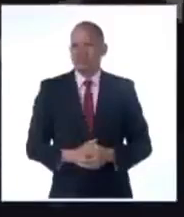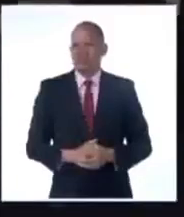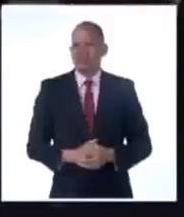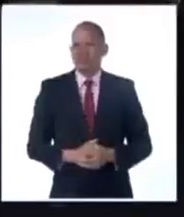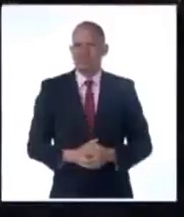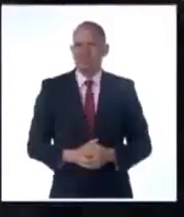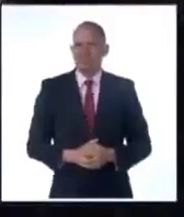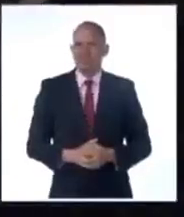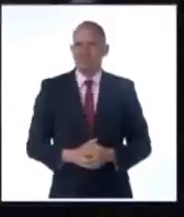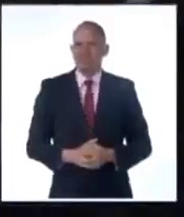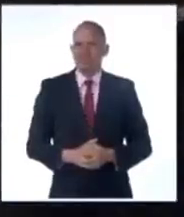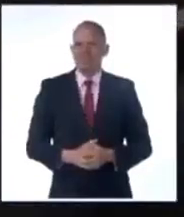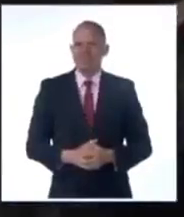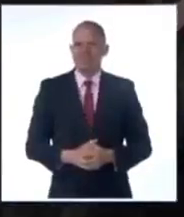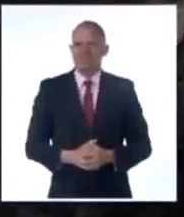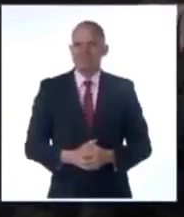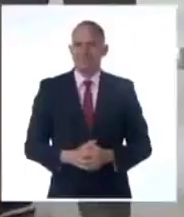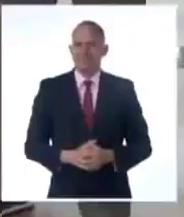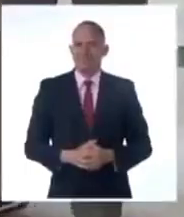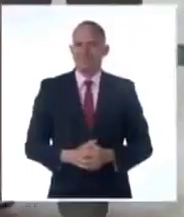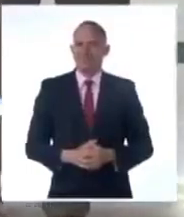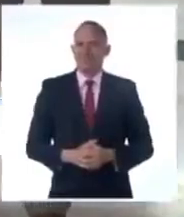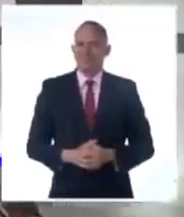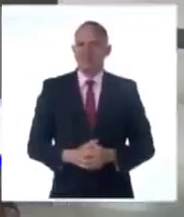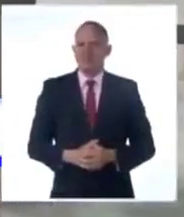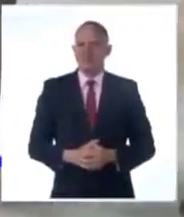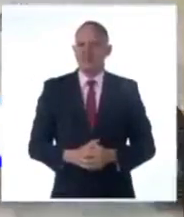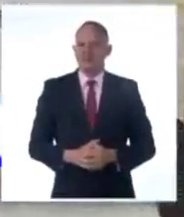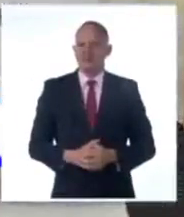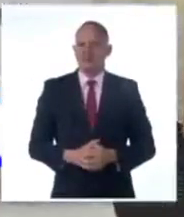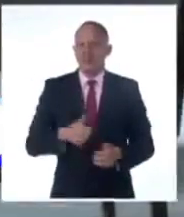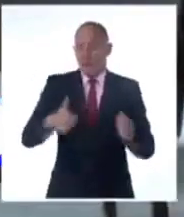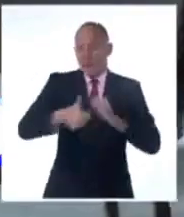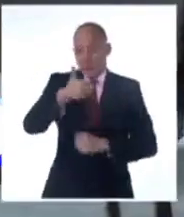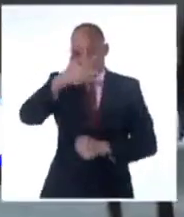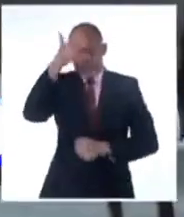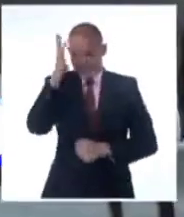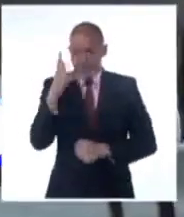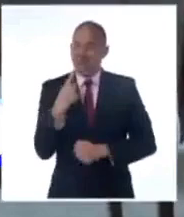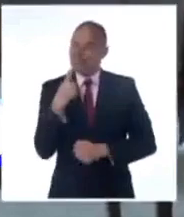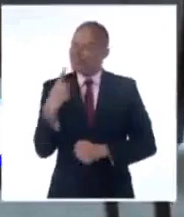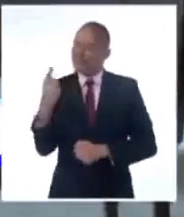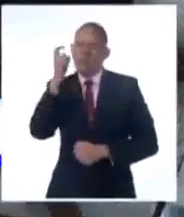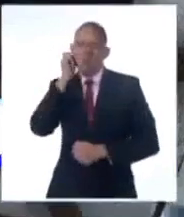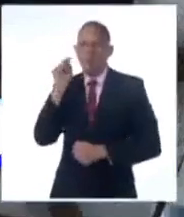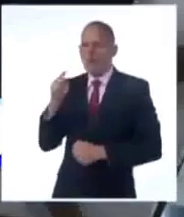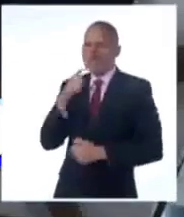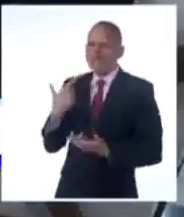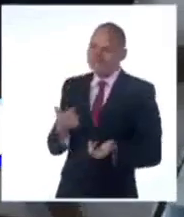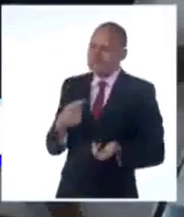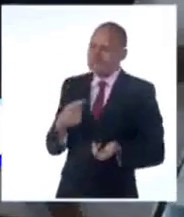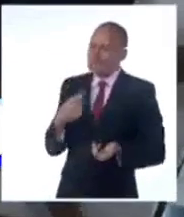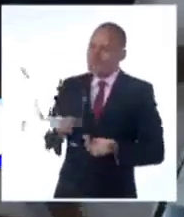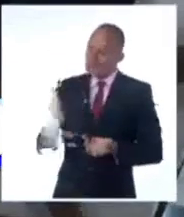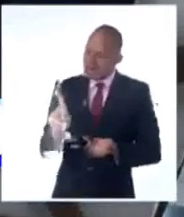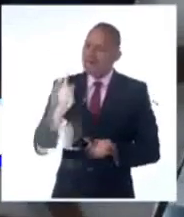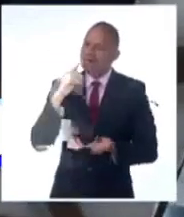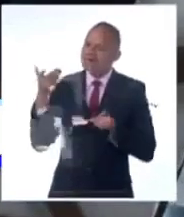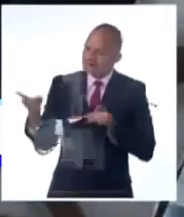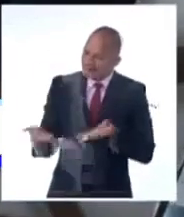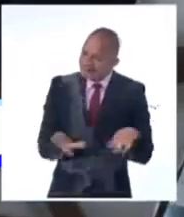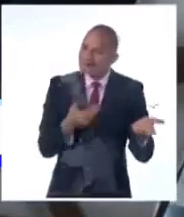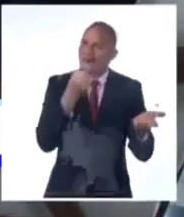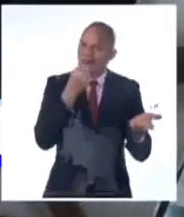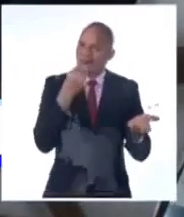Para nosotros es un placer recibirla en nuestro país, le expresó el presidente cubano Miguel Díaz-Canel Bermúdez a la señora Alena Douhan, especial